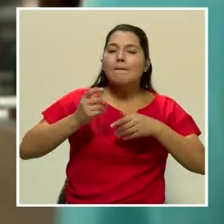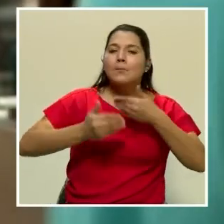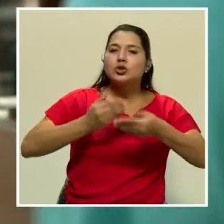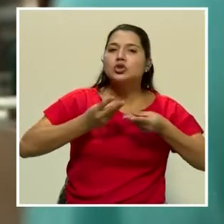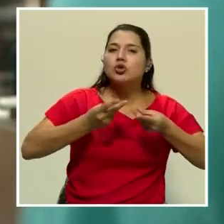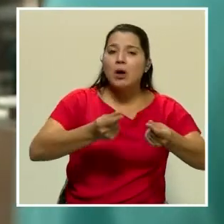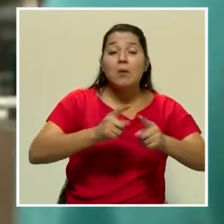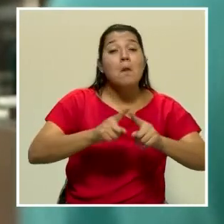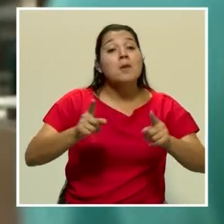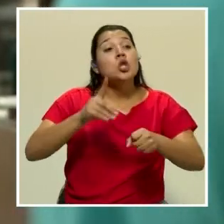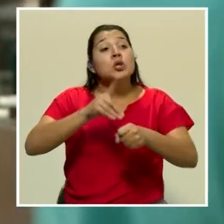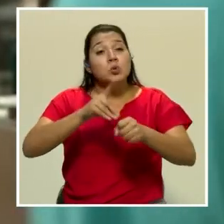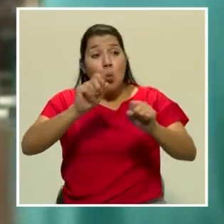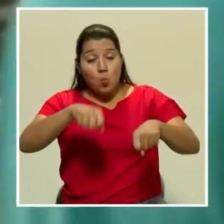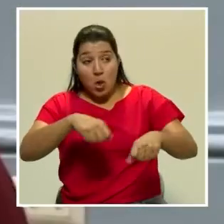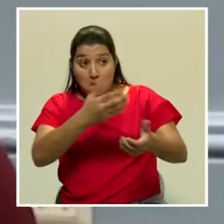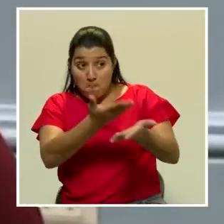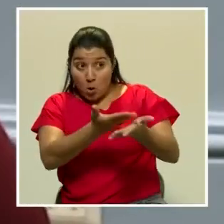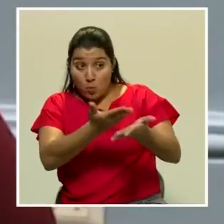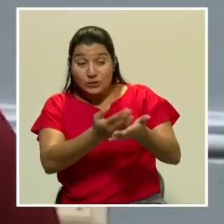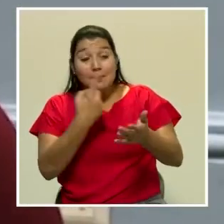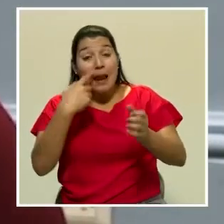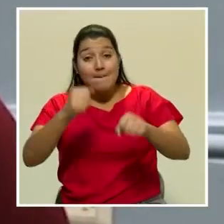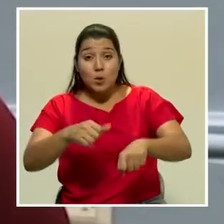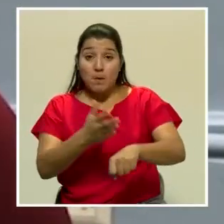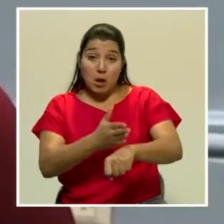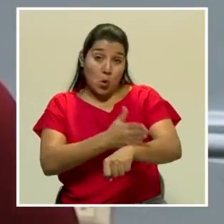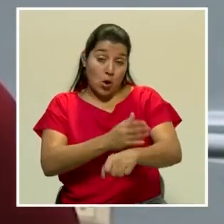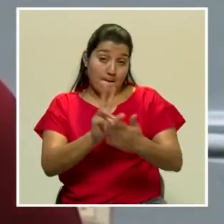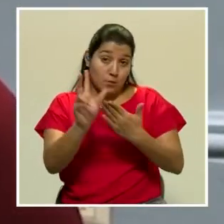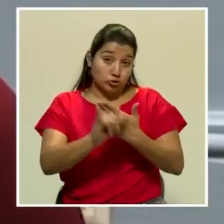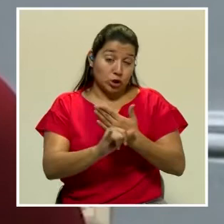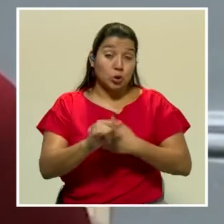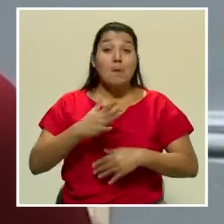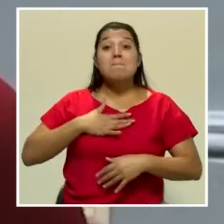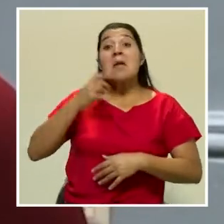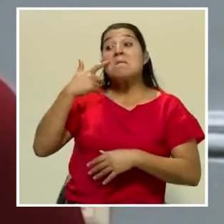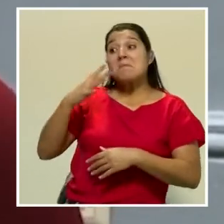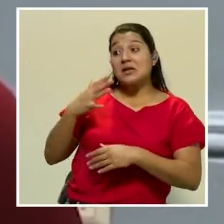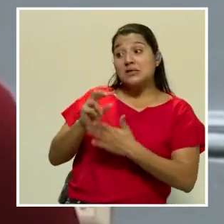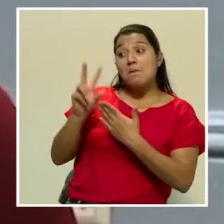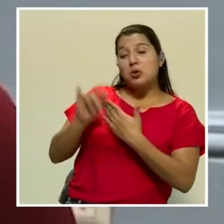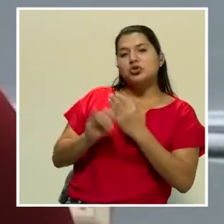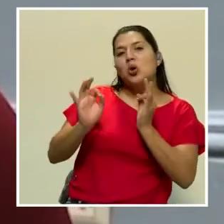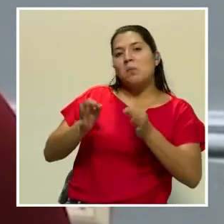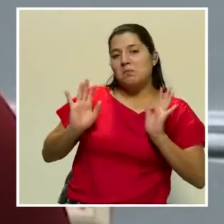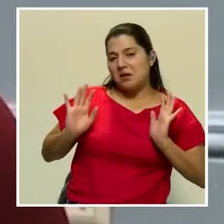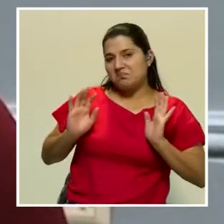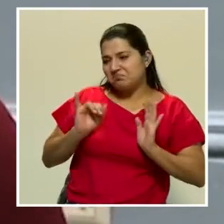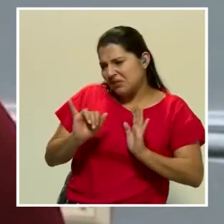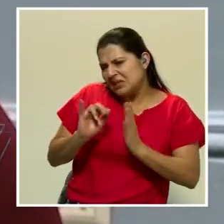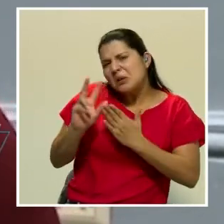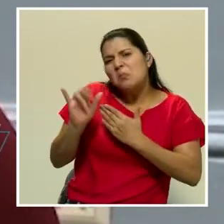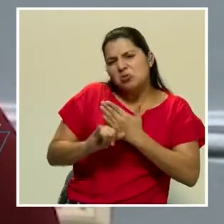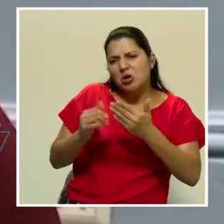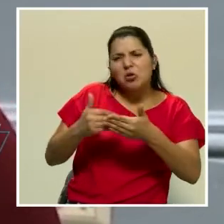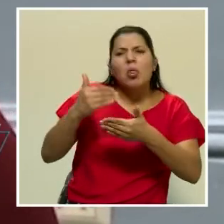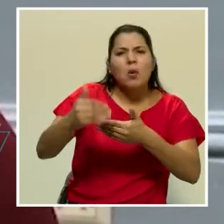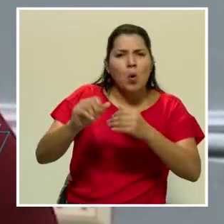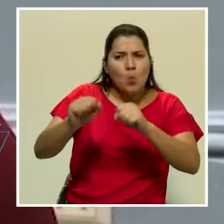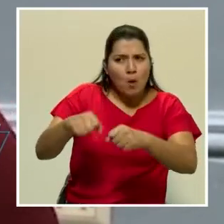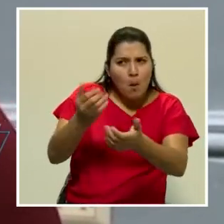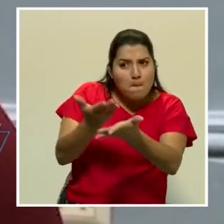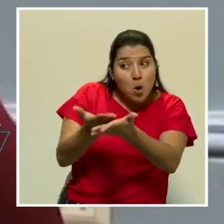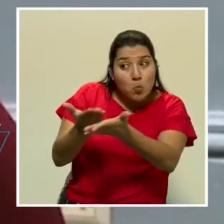presentar mociones para mejorarlo. El proyecto nos parece que está bien. En el camino esto de los proyectos puede uno presentar mociones para tratar